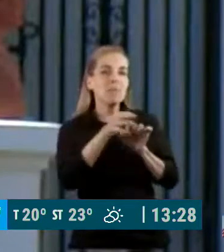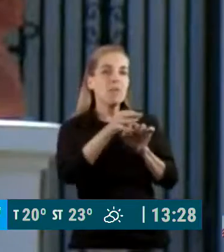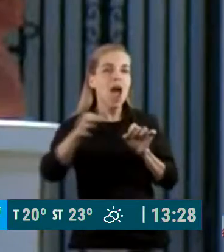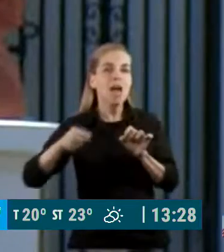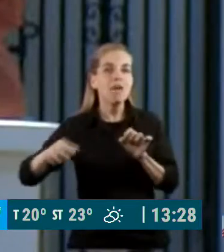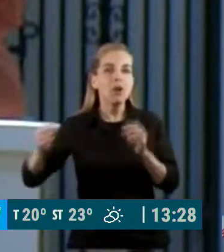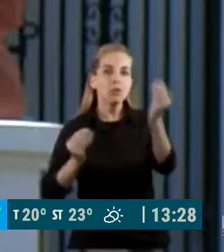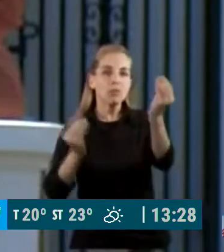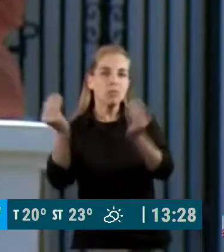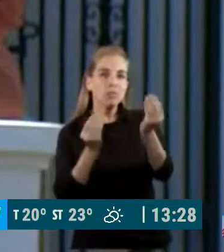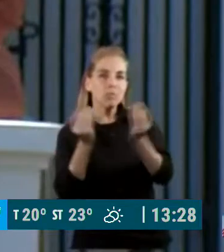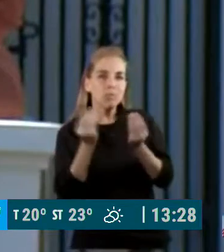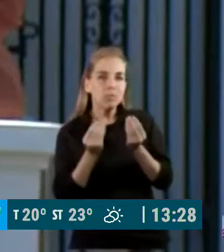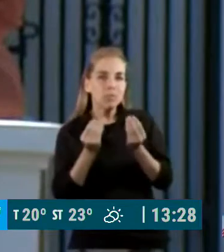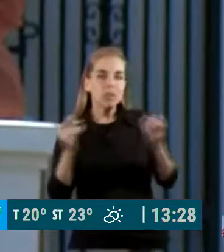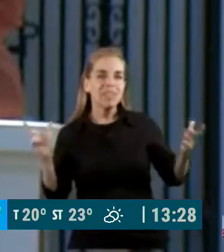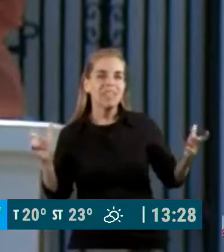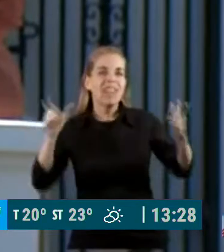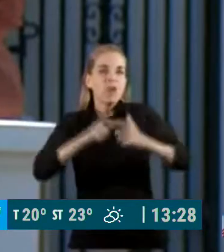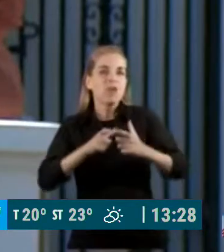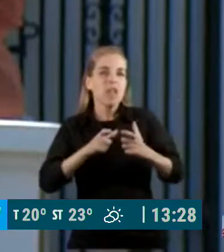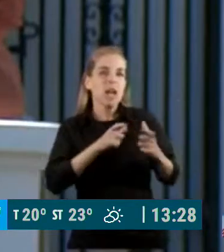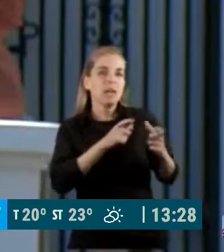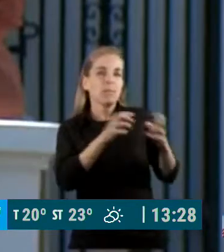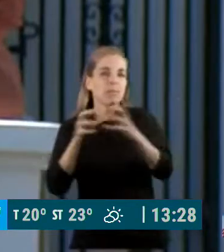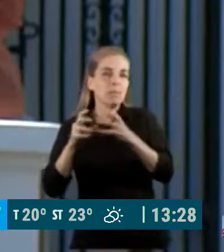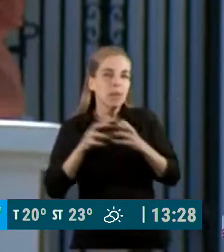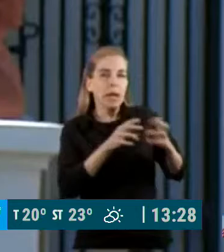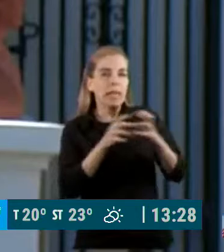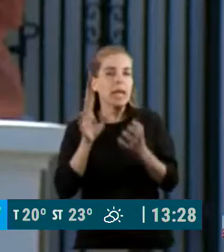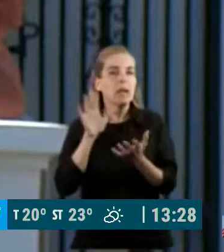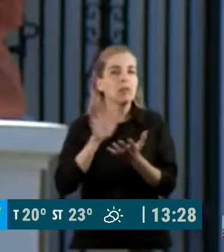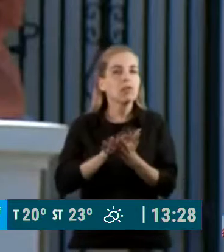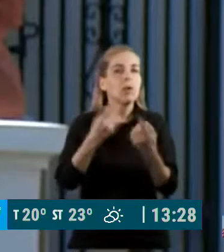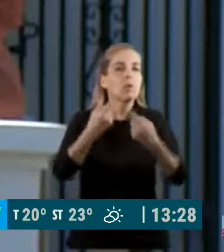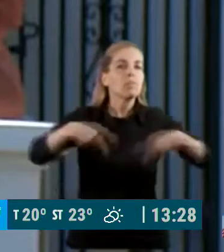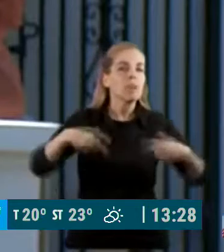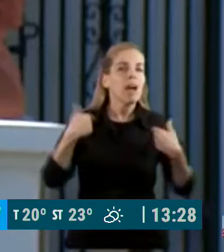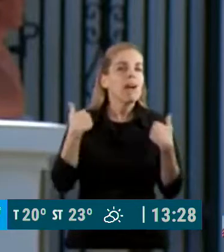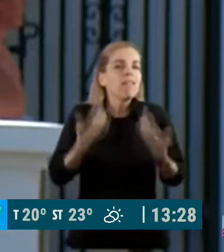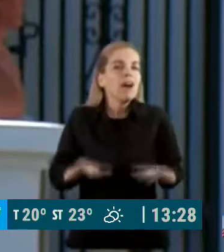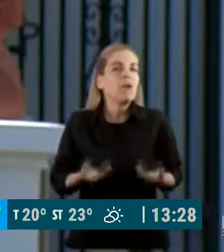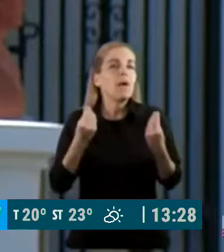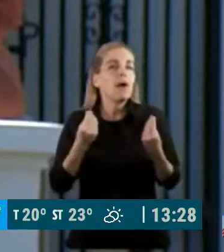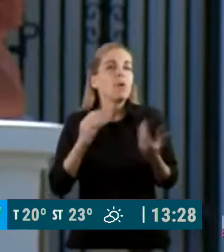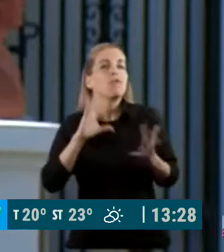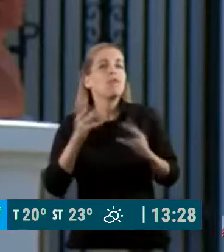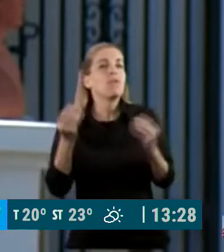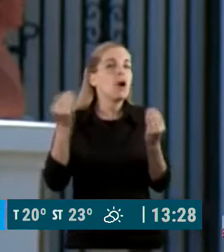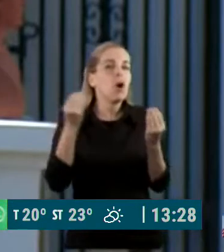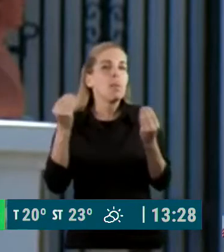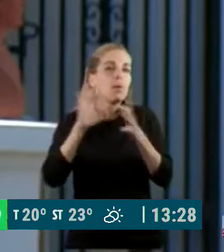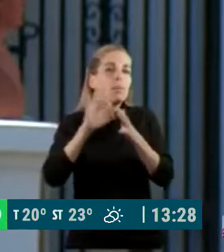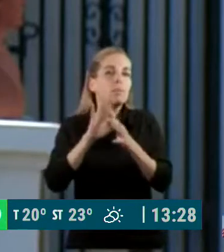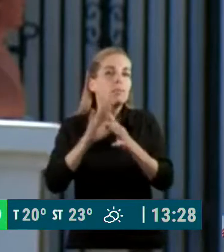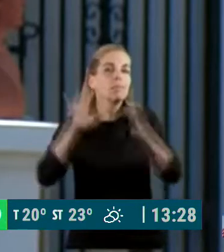se reunían y debatían sobre la conveniencia y el mejor modo de emanciparnos como